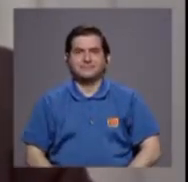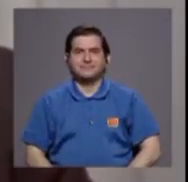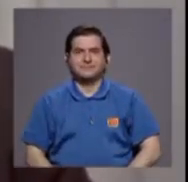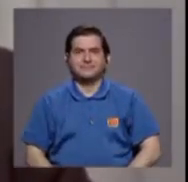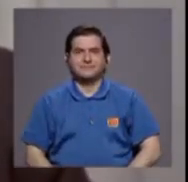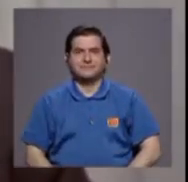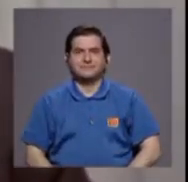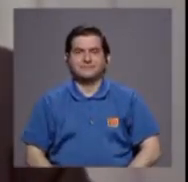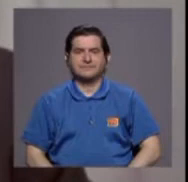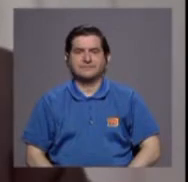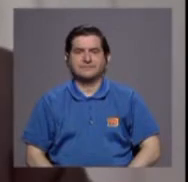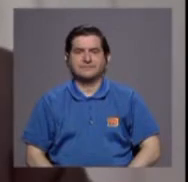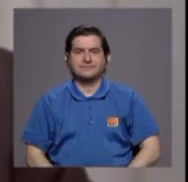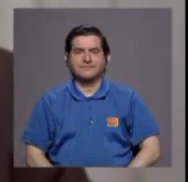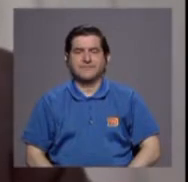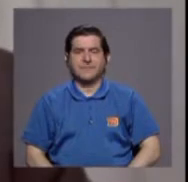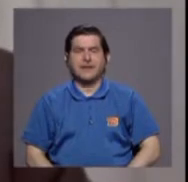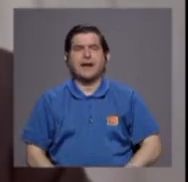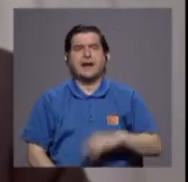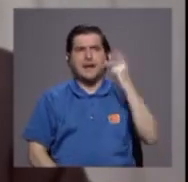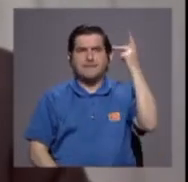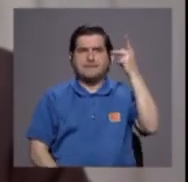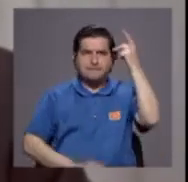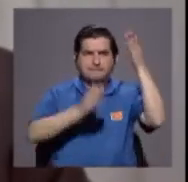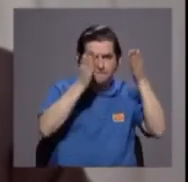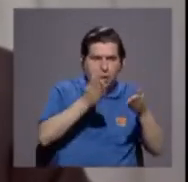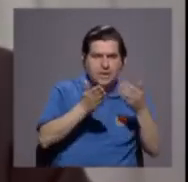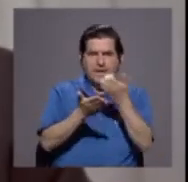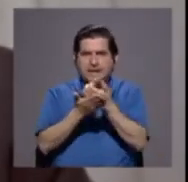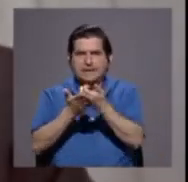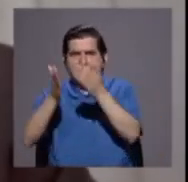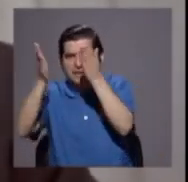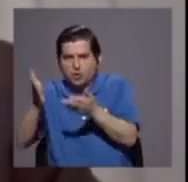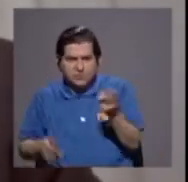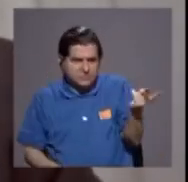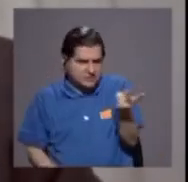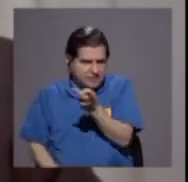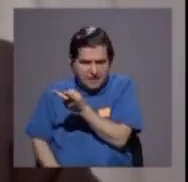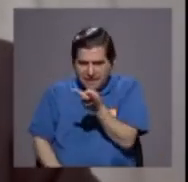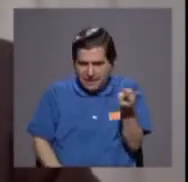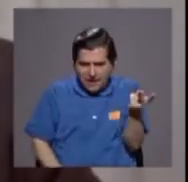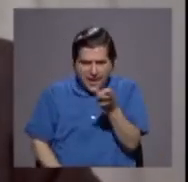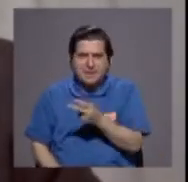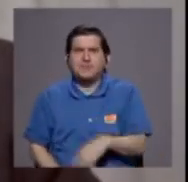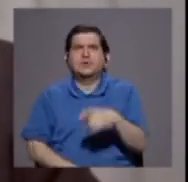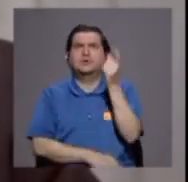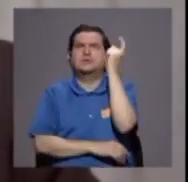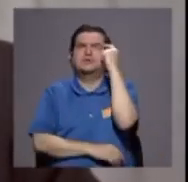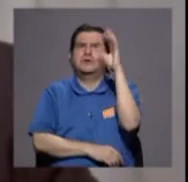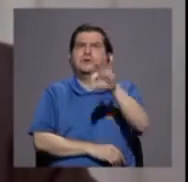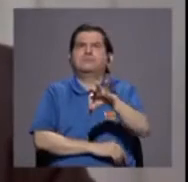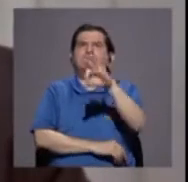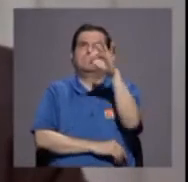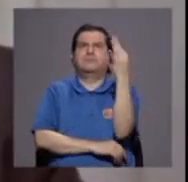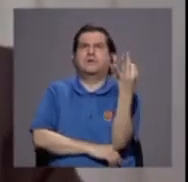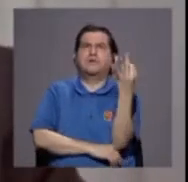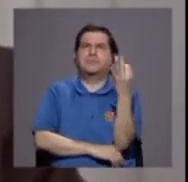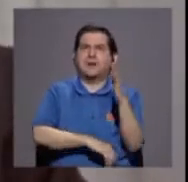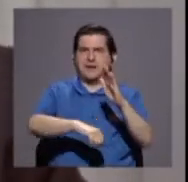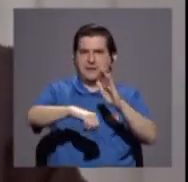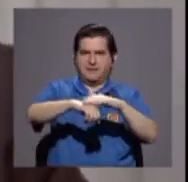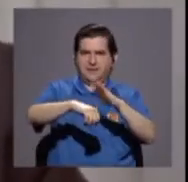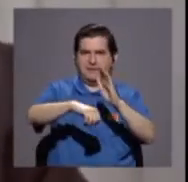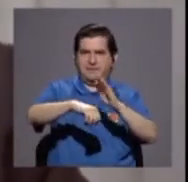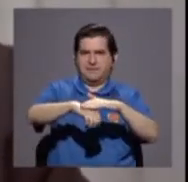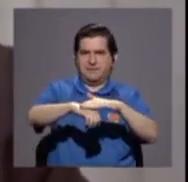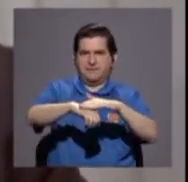pues tanto políticos como economistas han buscado la forma de